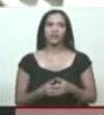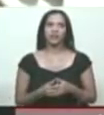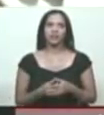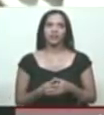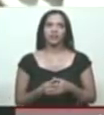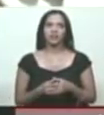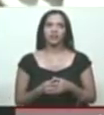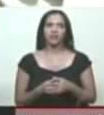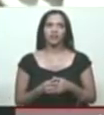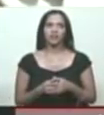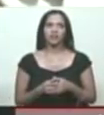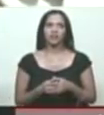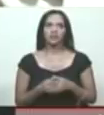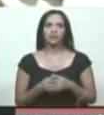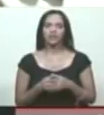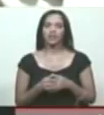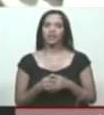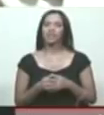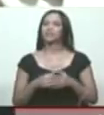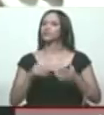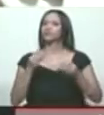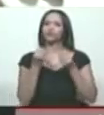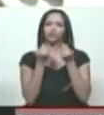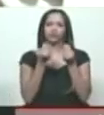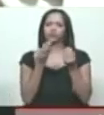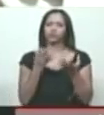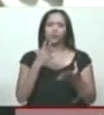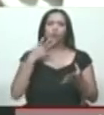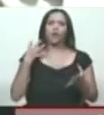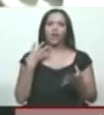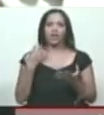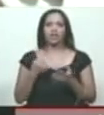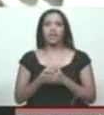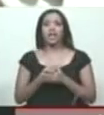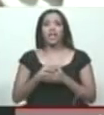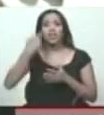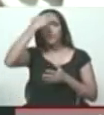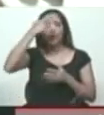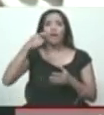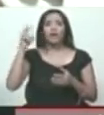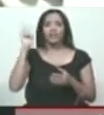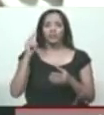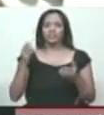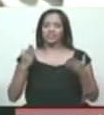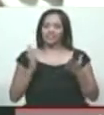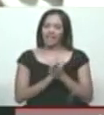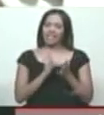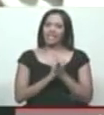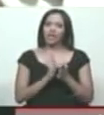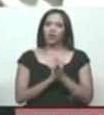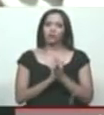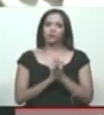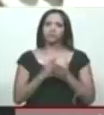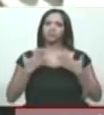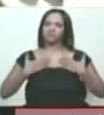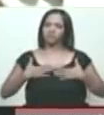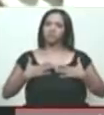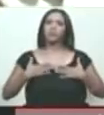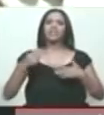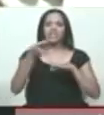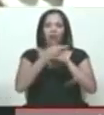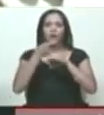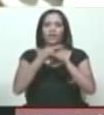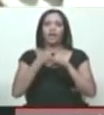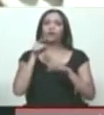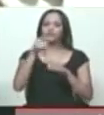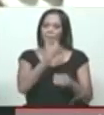en grado sumo. El pueblo de Venezuela tranquilo, porque sabe que el gobierno bolivariano que usted preside